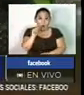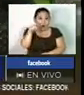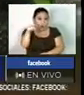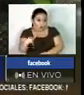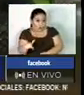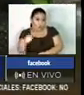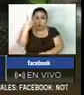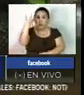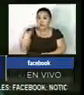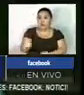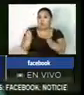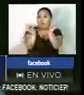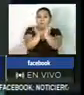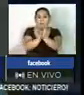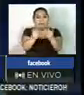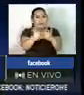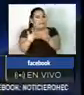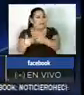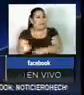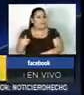diferente para cada una de ellas.